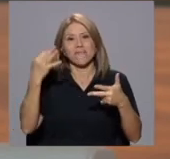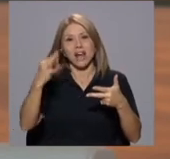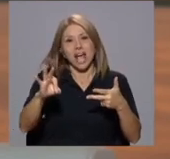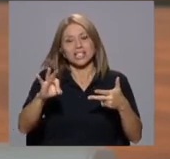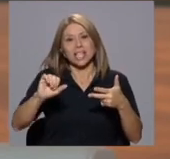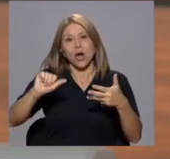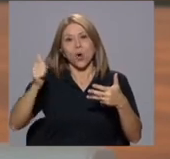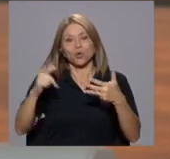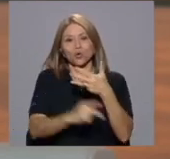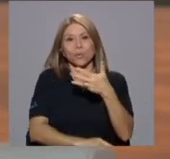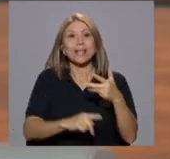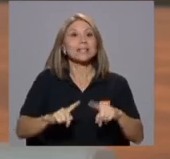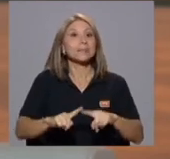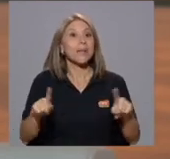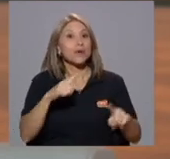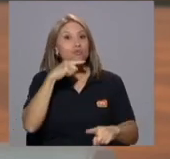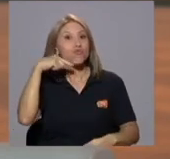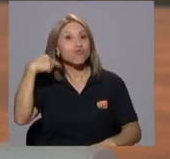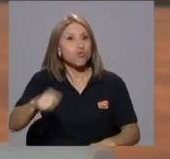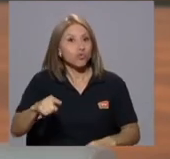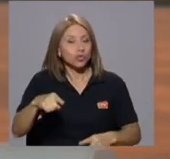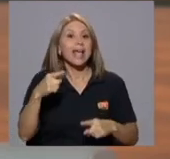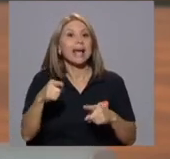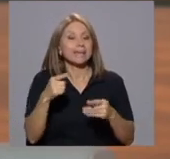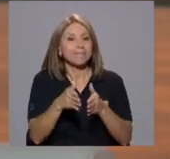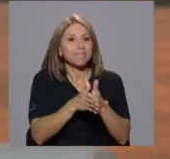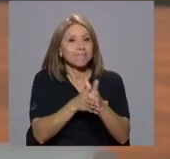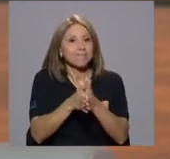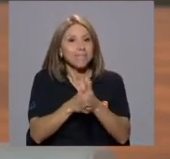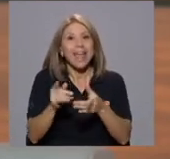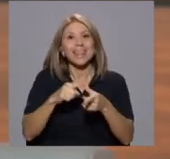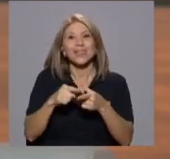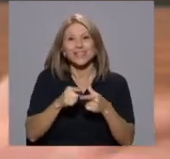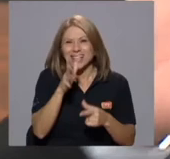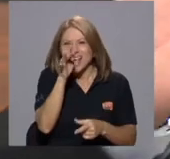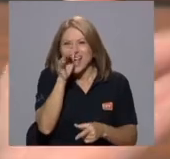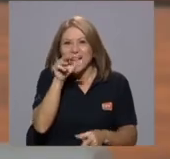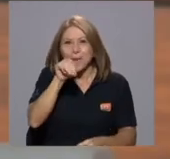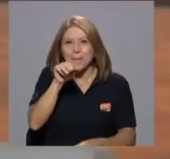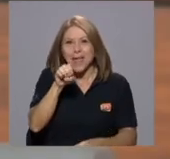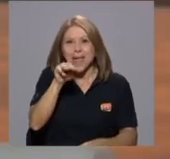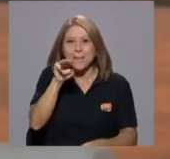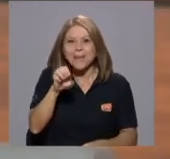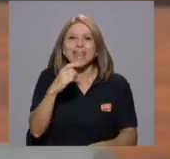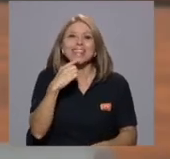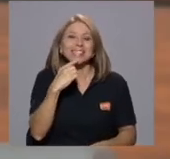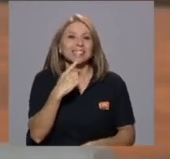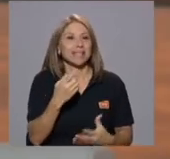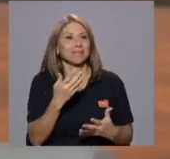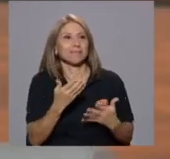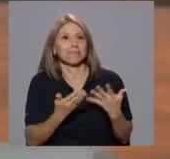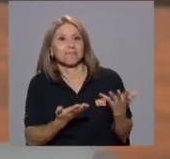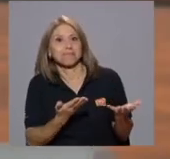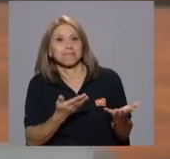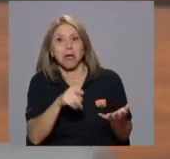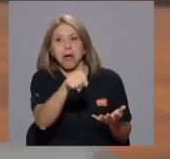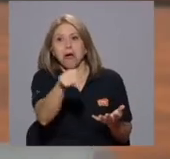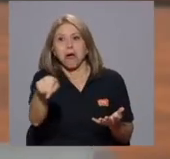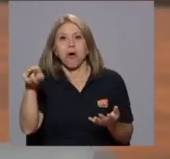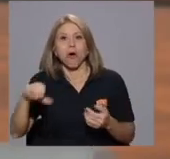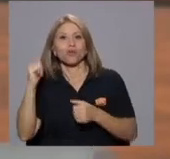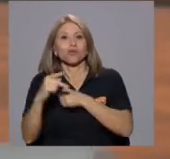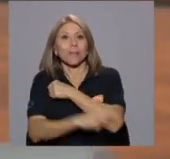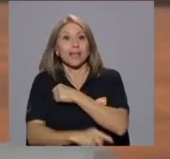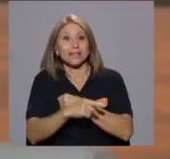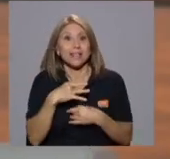está llevando una buena parte. Entonces dice, el meme dice, ¿verdad?, que seguramente lo que usted dice, a esos otros países lo que le interesa son las